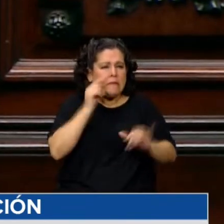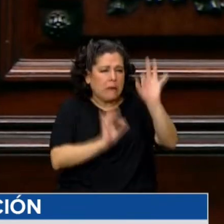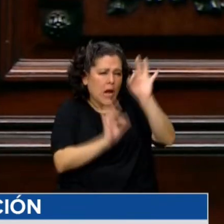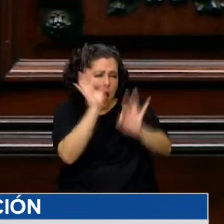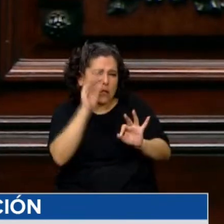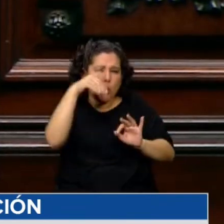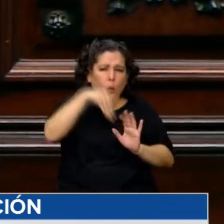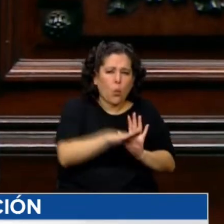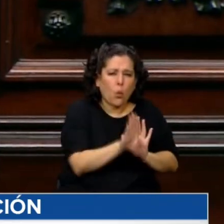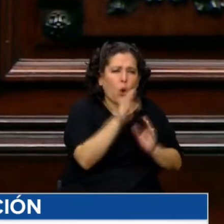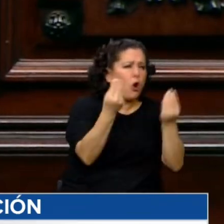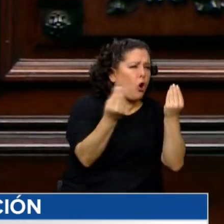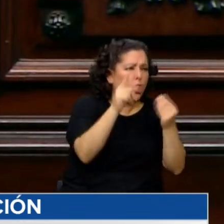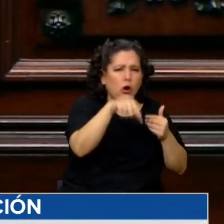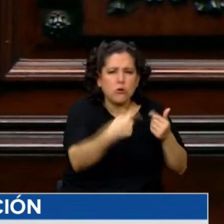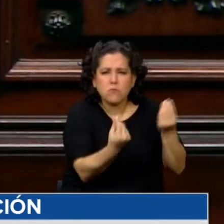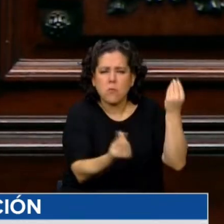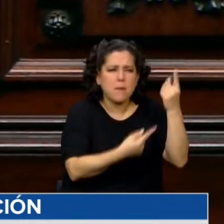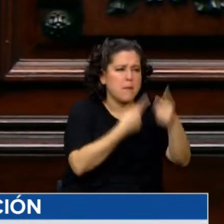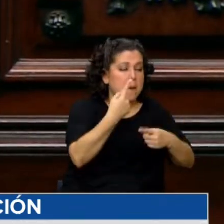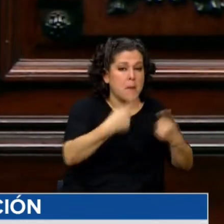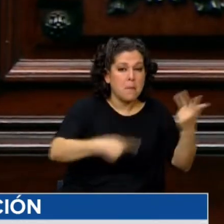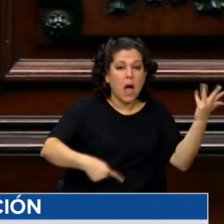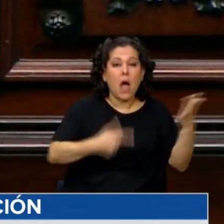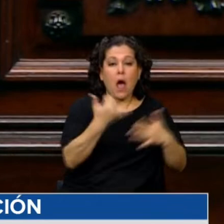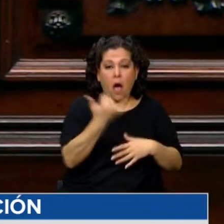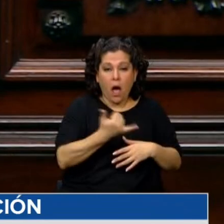encuentra que la relación de la inflación tiene